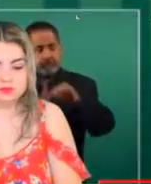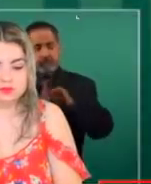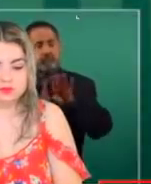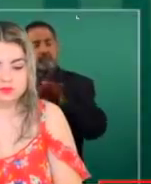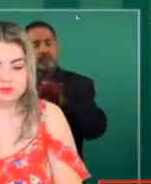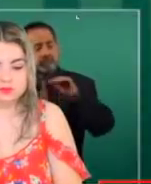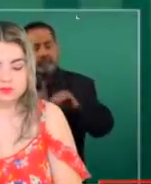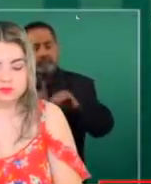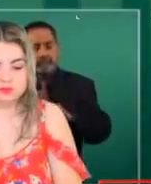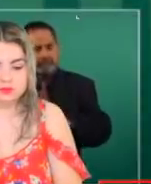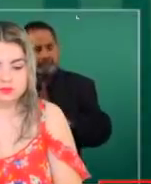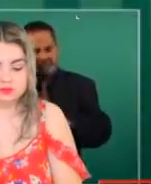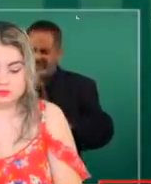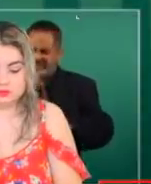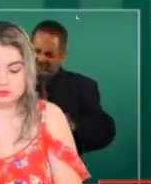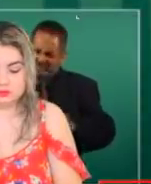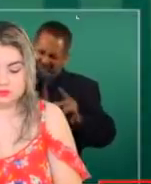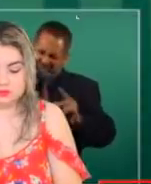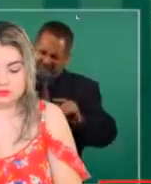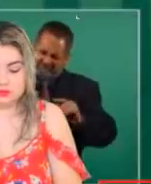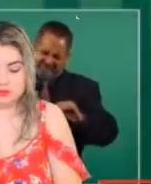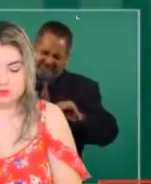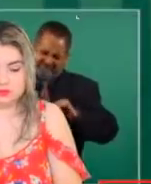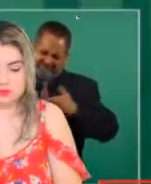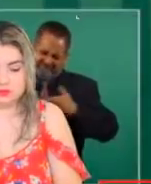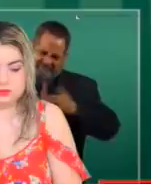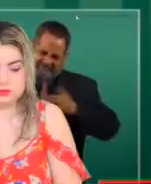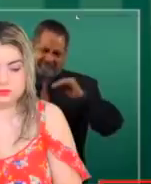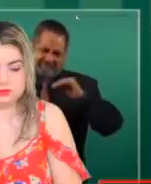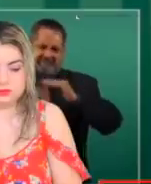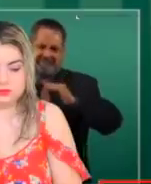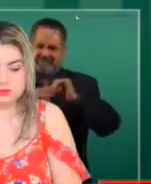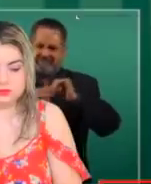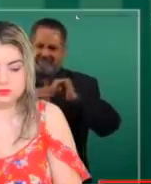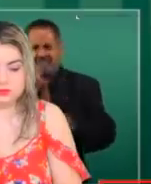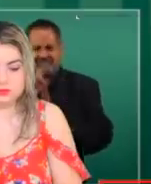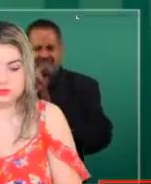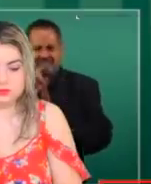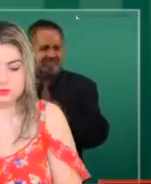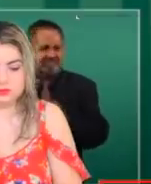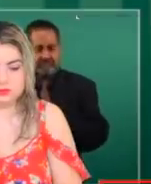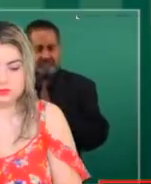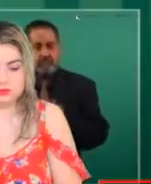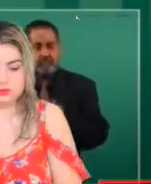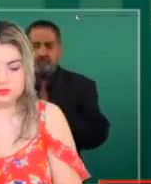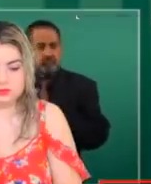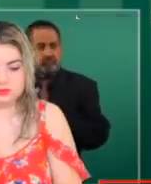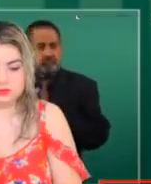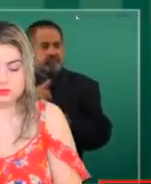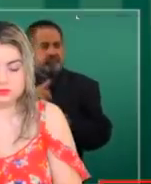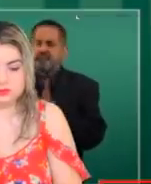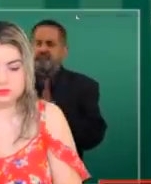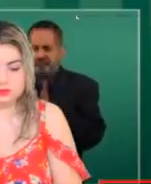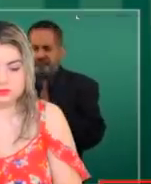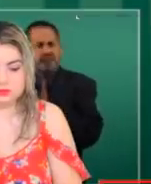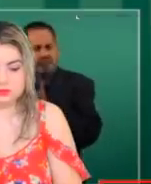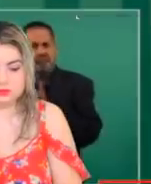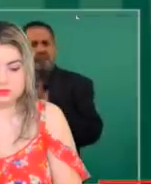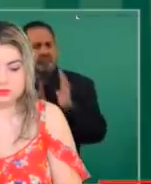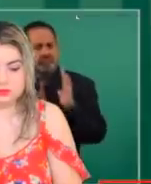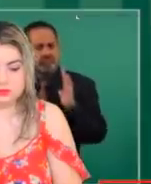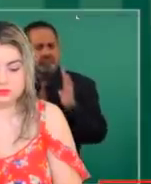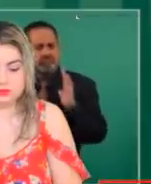haciendo en un tiempo récord y con un costo